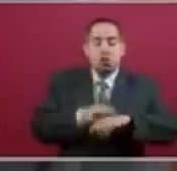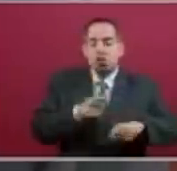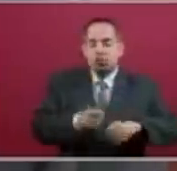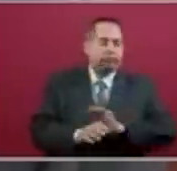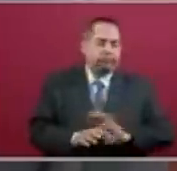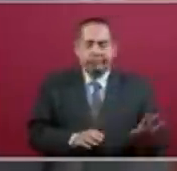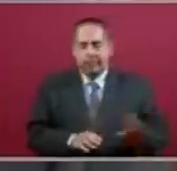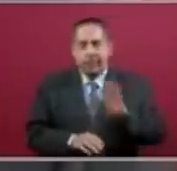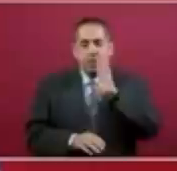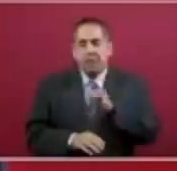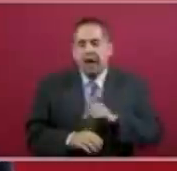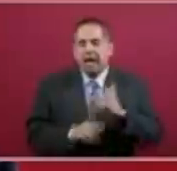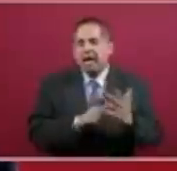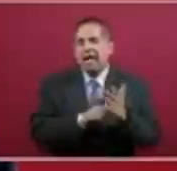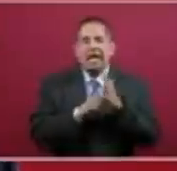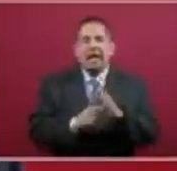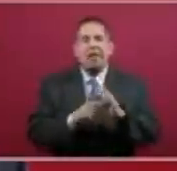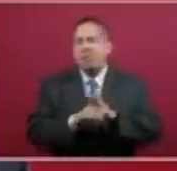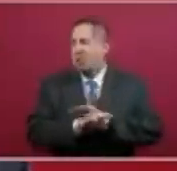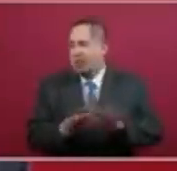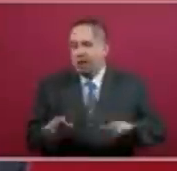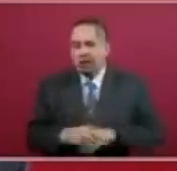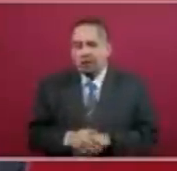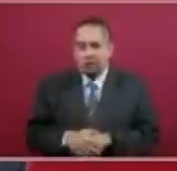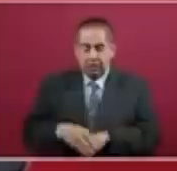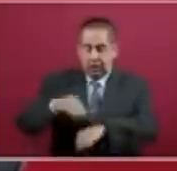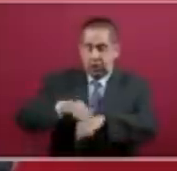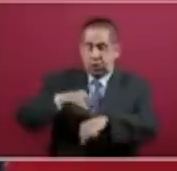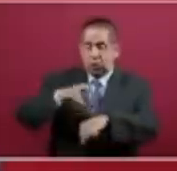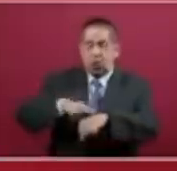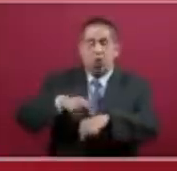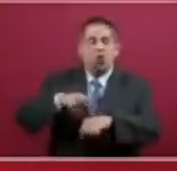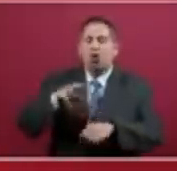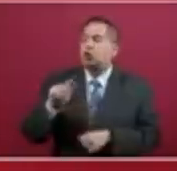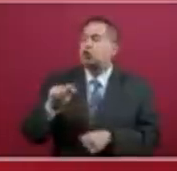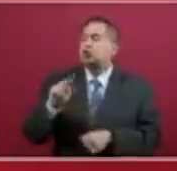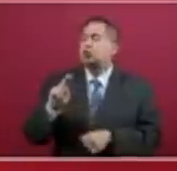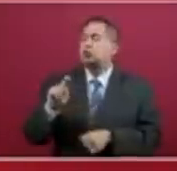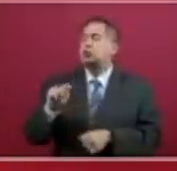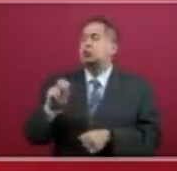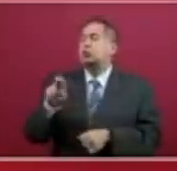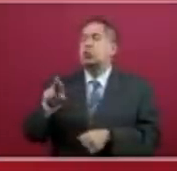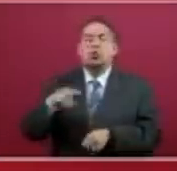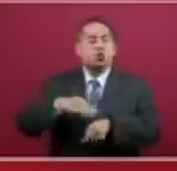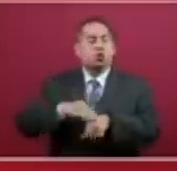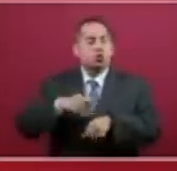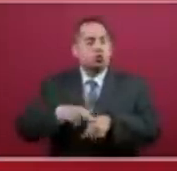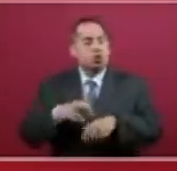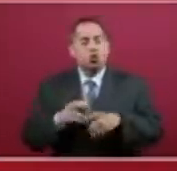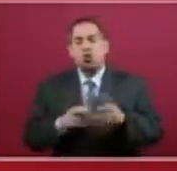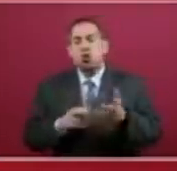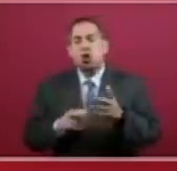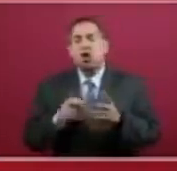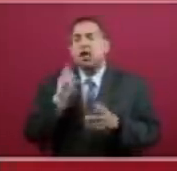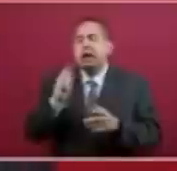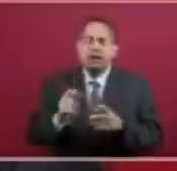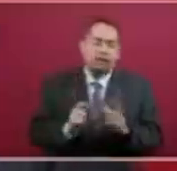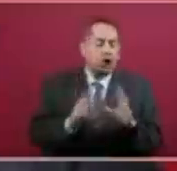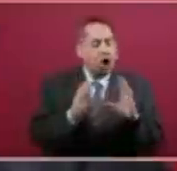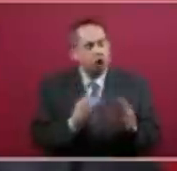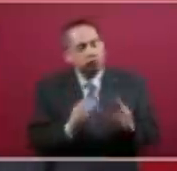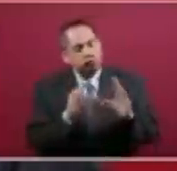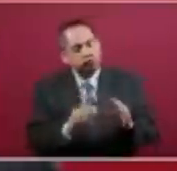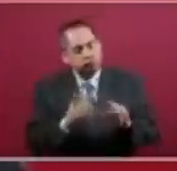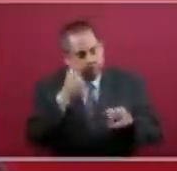un mal ejemplo. El tutor no solo es para que le enseñe al joven un